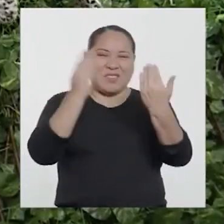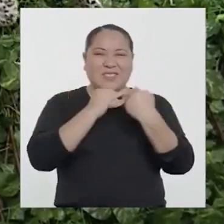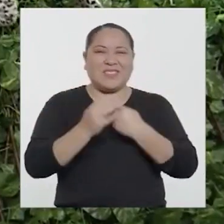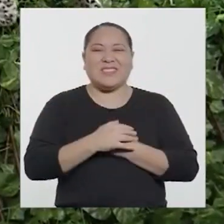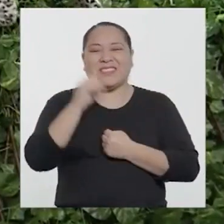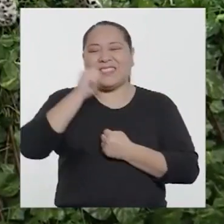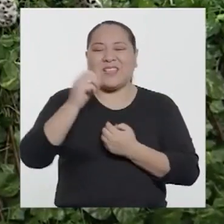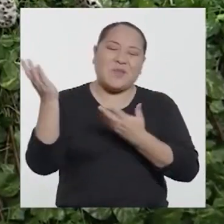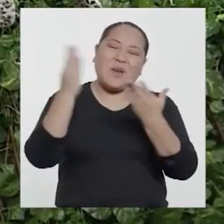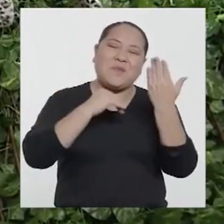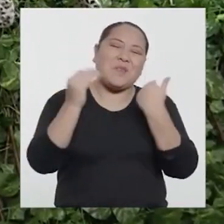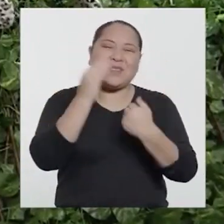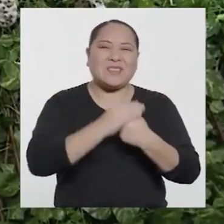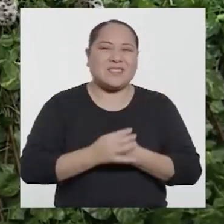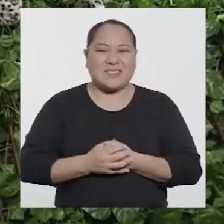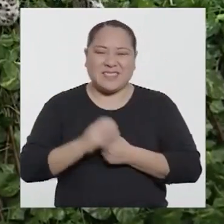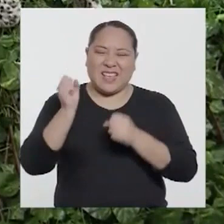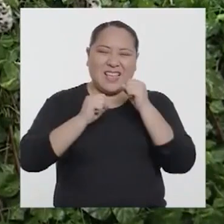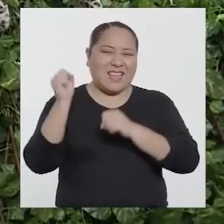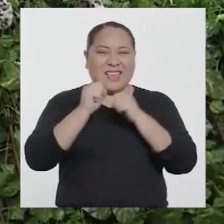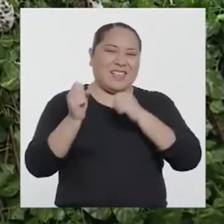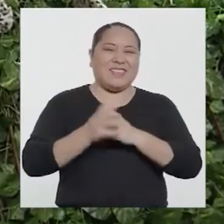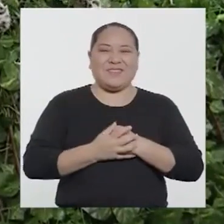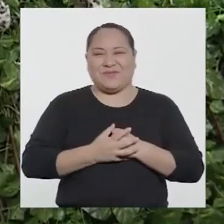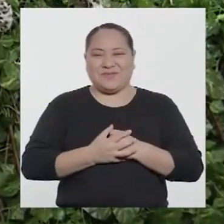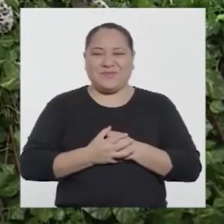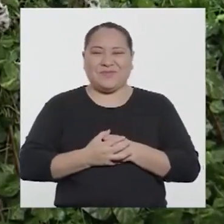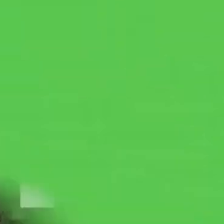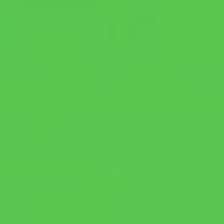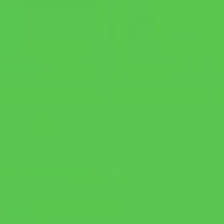con ellos! Sí, ¡vamos!